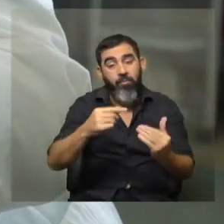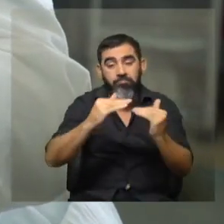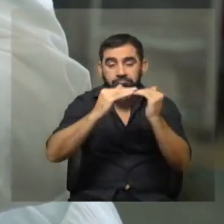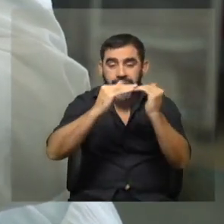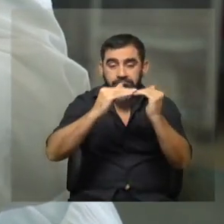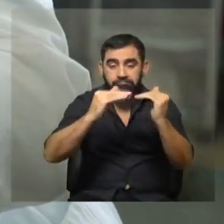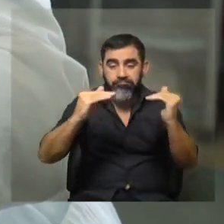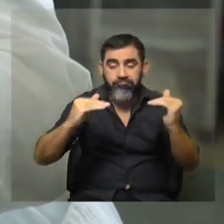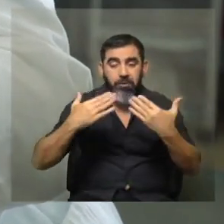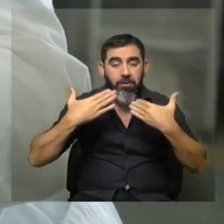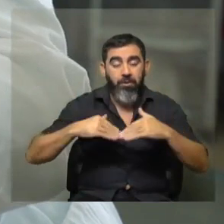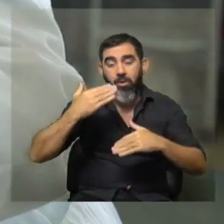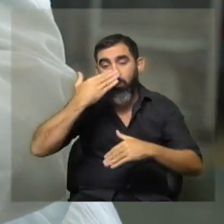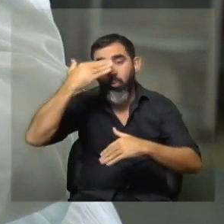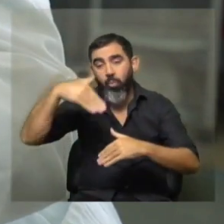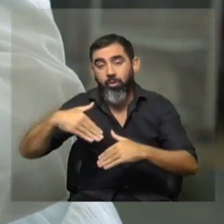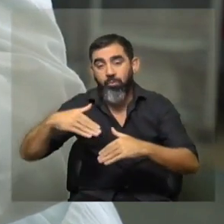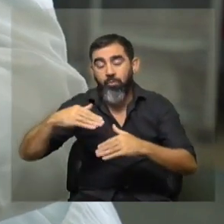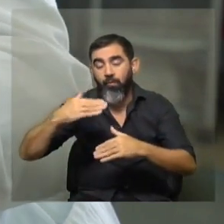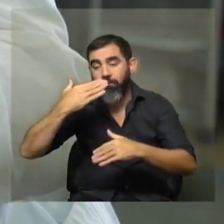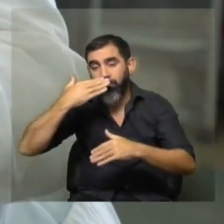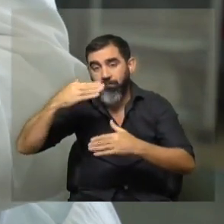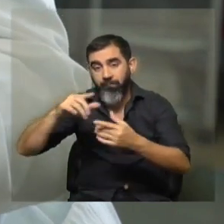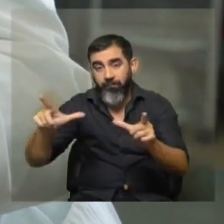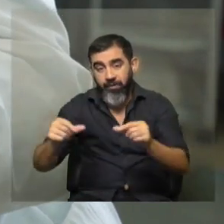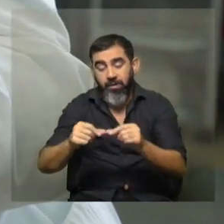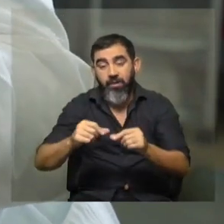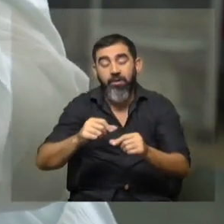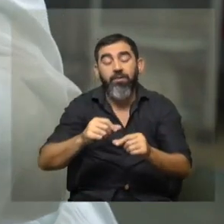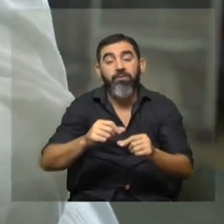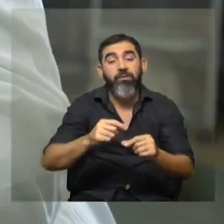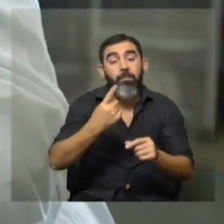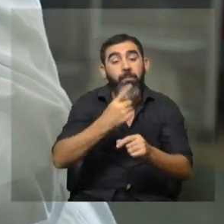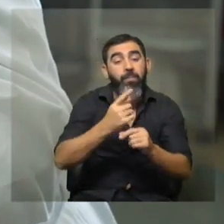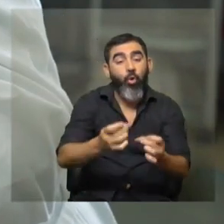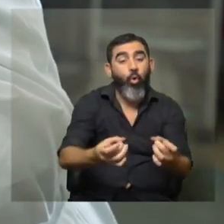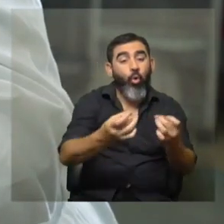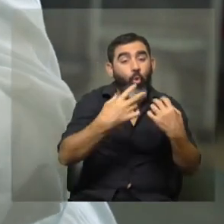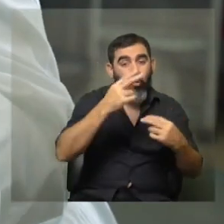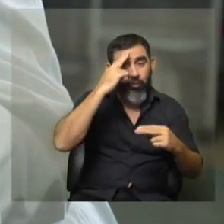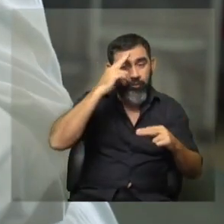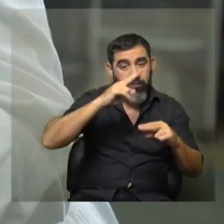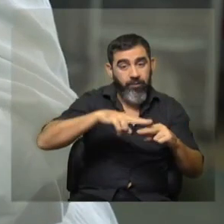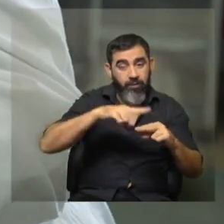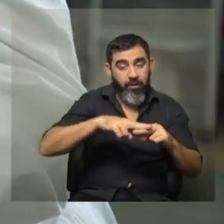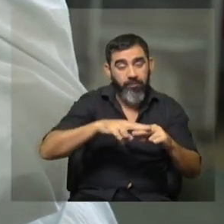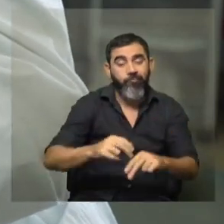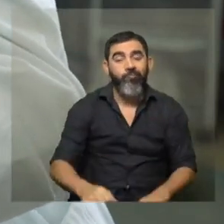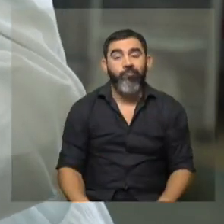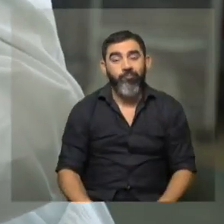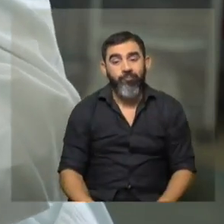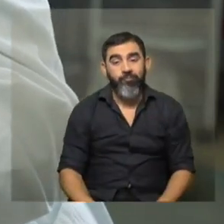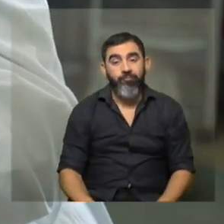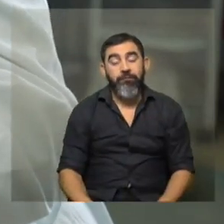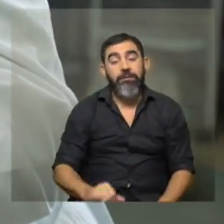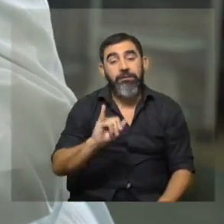latente o silenciosa y finalmente la etapa crónica. La etapa aguda es cuando uno recién se infecta con la enfermedad, con el protozoario. Si